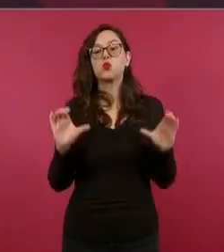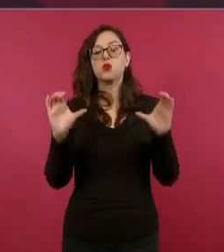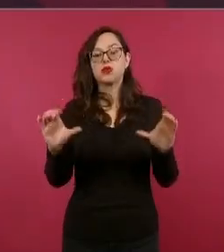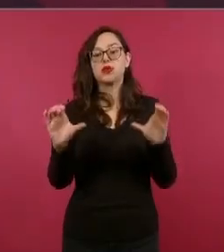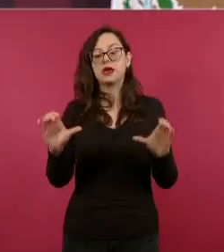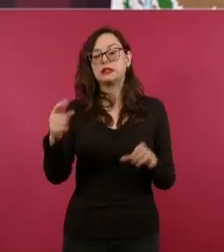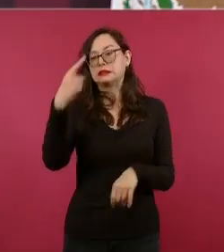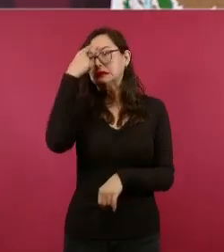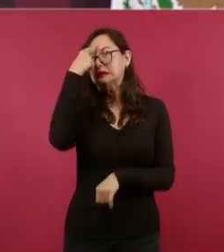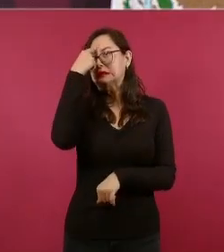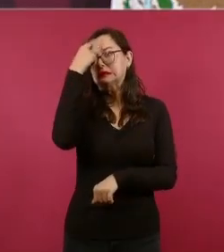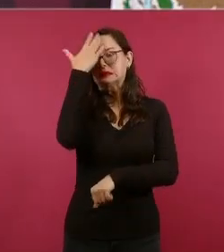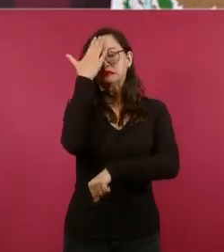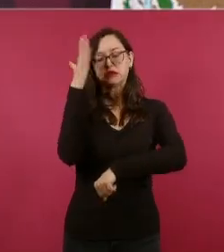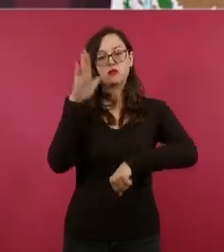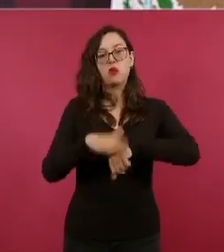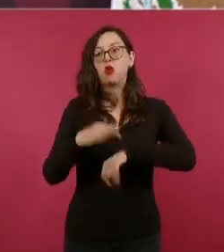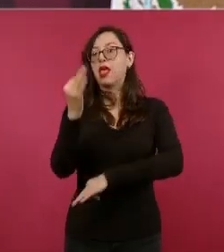ponerlo en la agenda nacional,